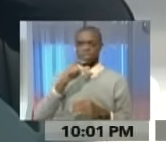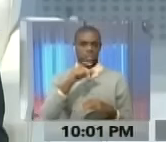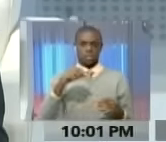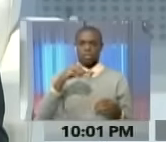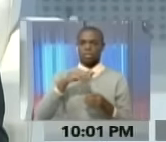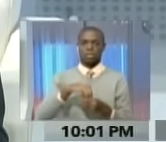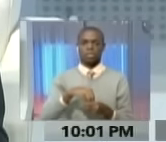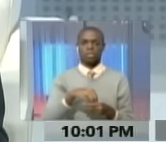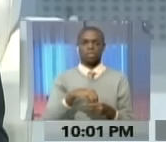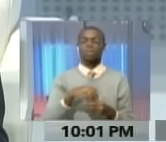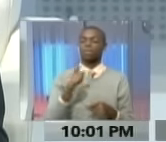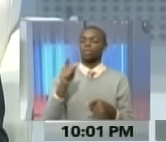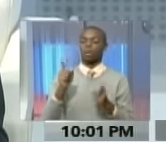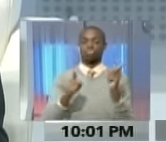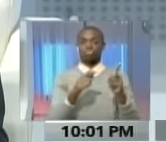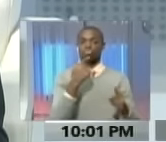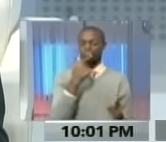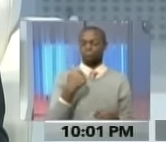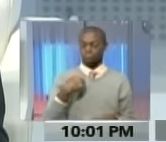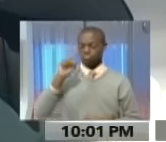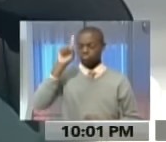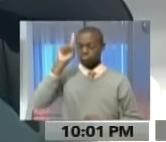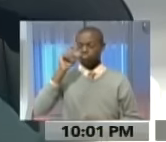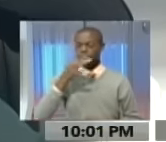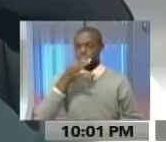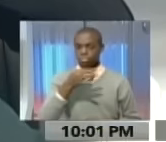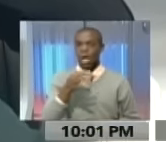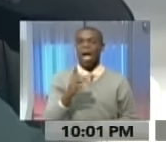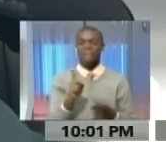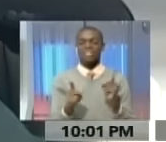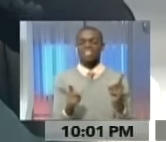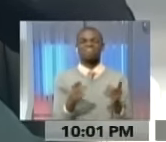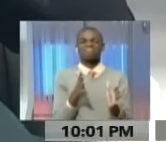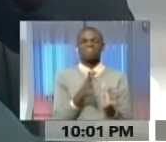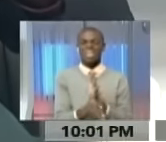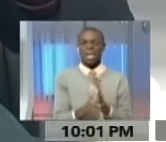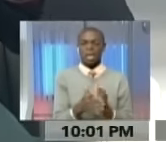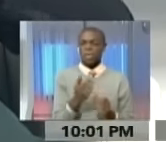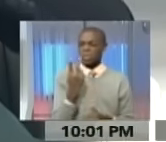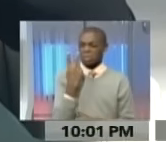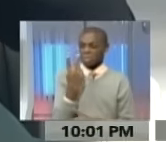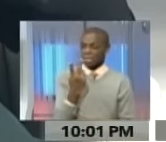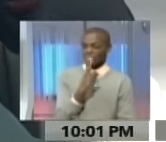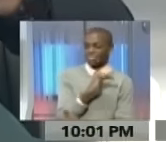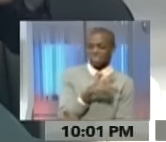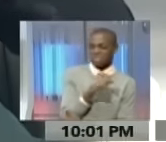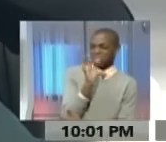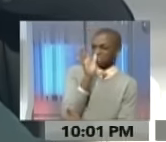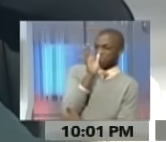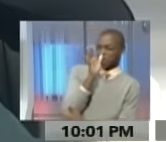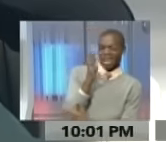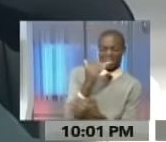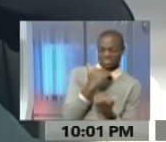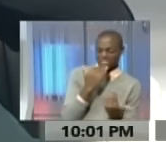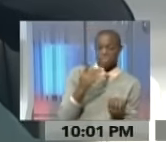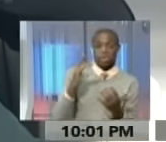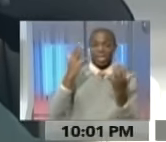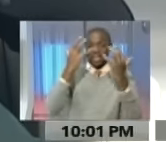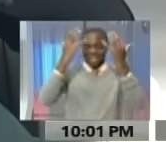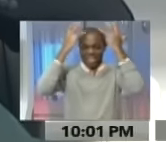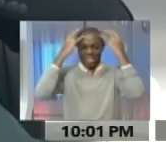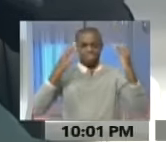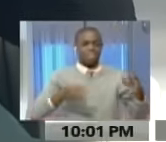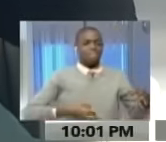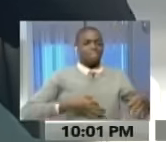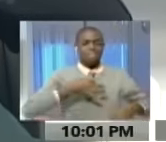alguna gente hasta yo mismo lo reconozco a veces se burla porque es tan brutal es tan bárbaro la forma como Ramos habla